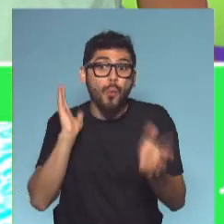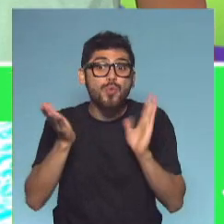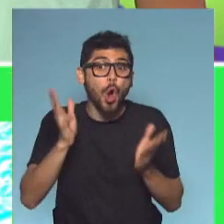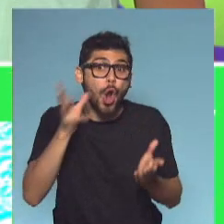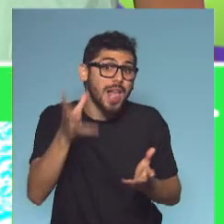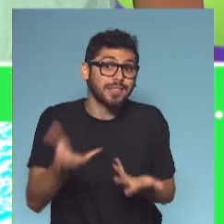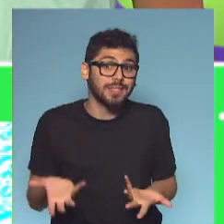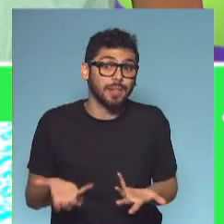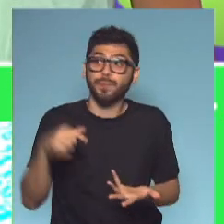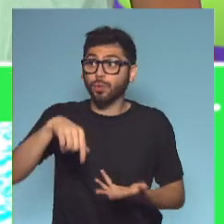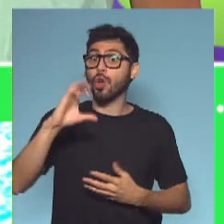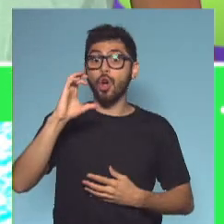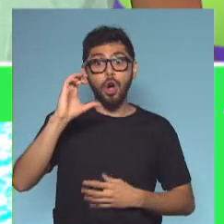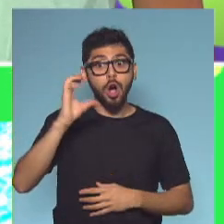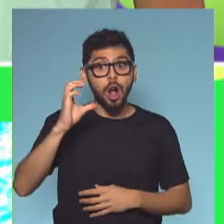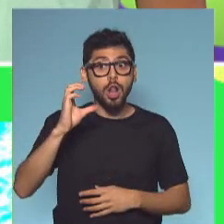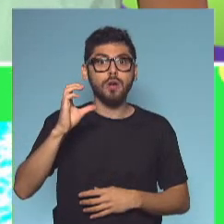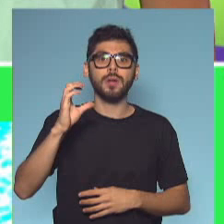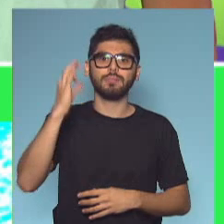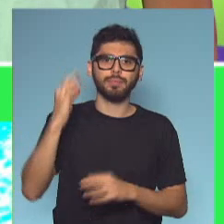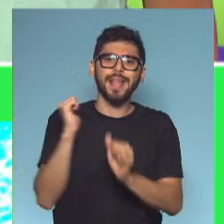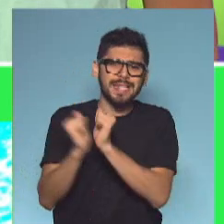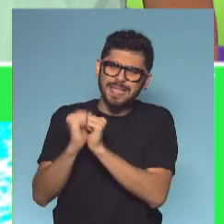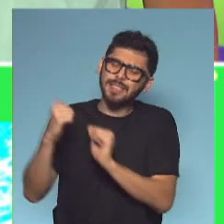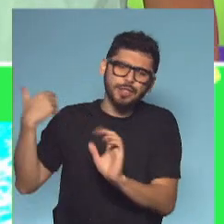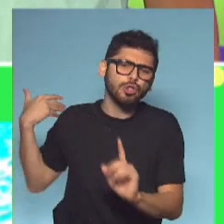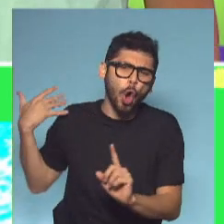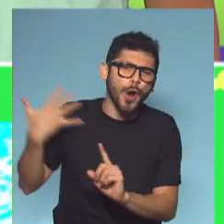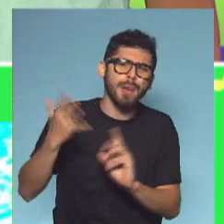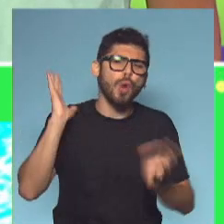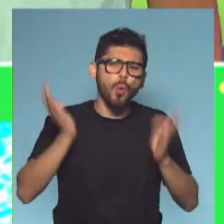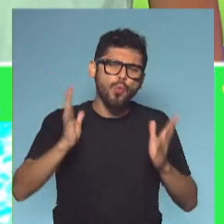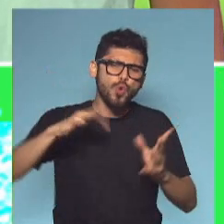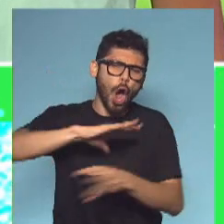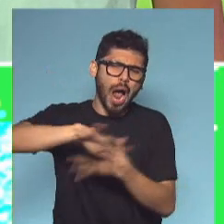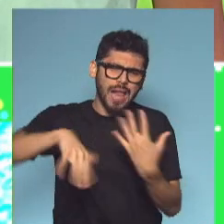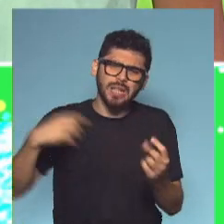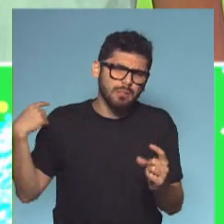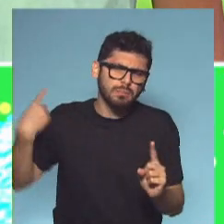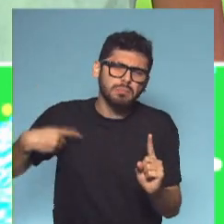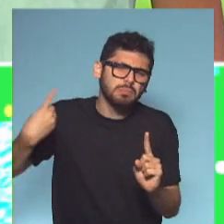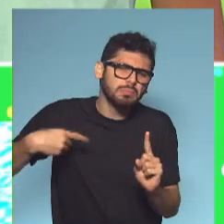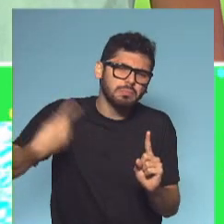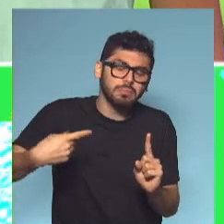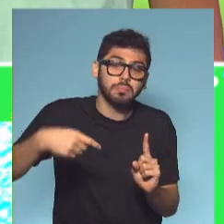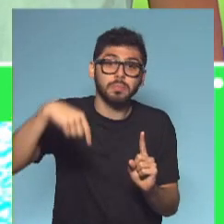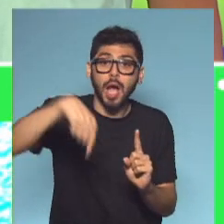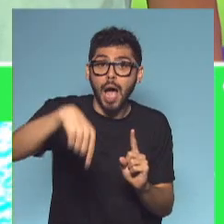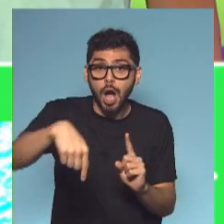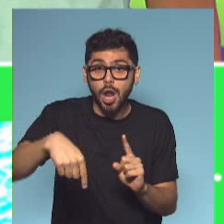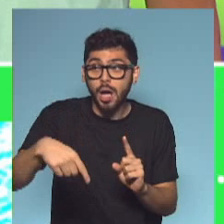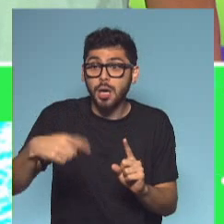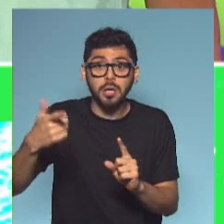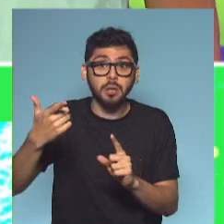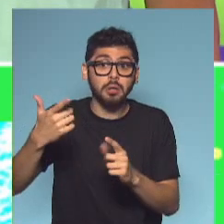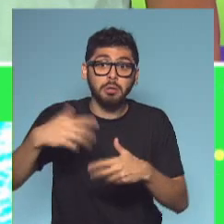Colombia, pues aunque sí tenemos una historia súper marcada de violencia, ahorita simplemente la olla se destapó y no les